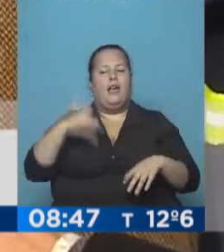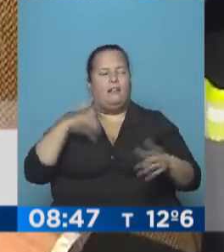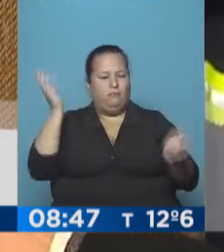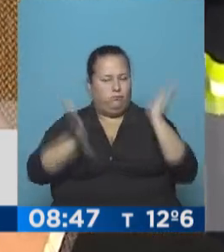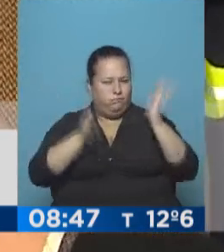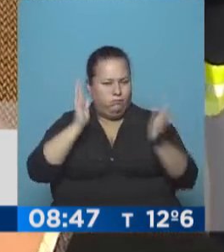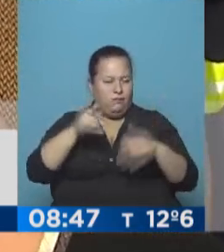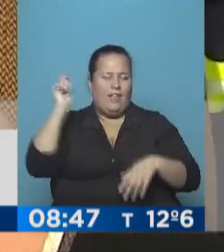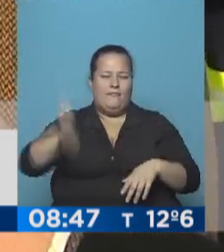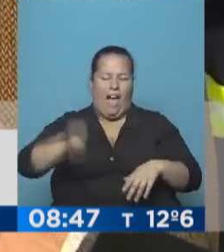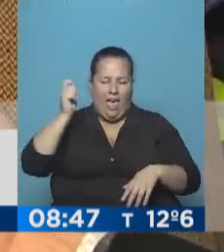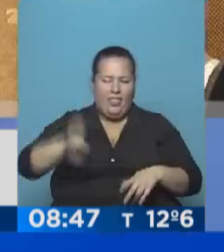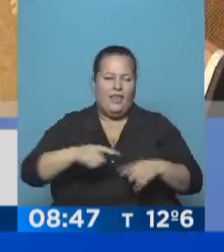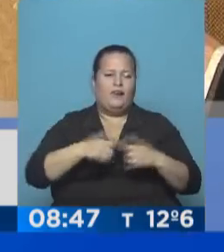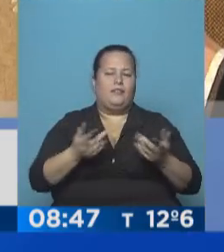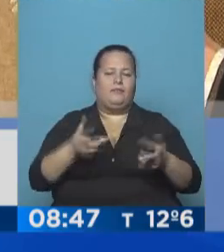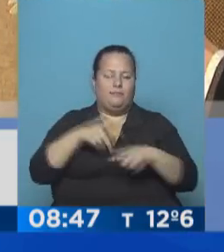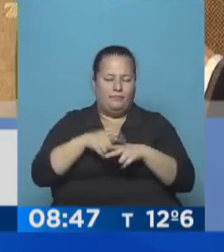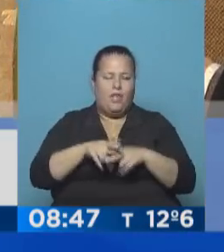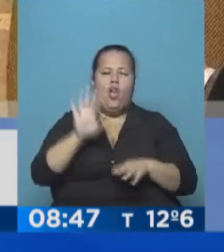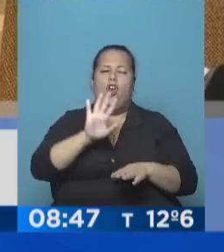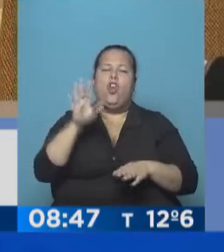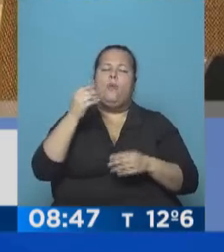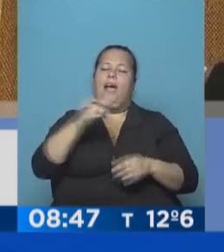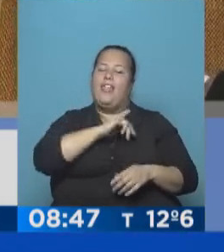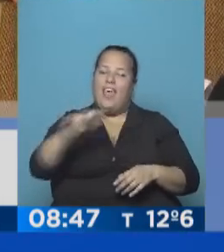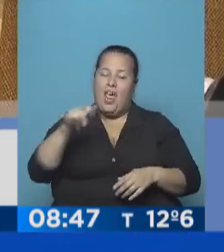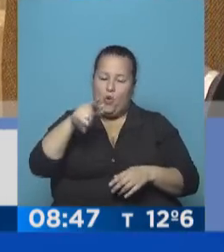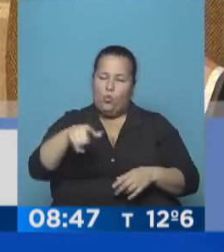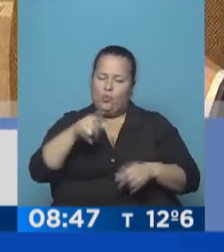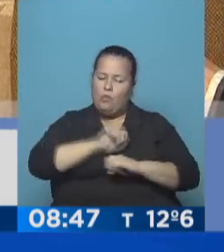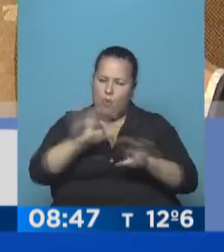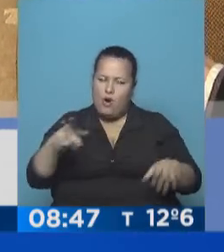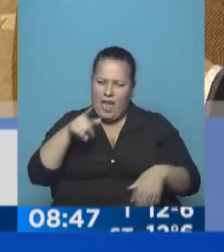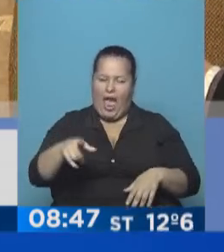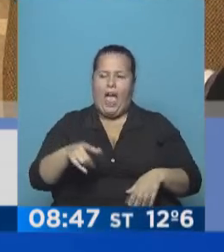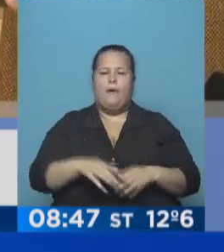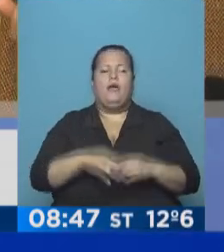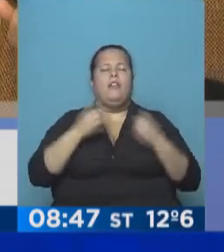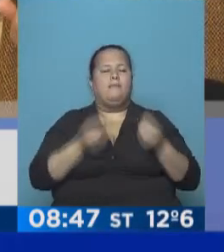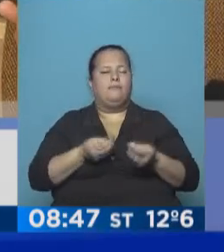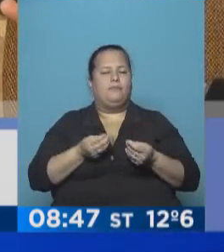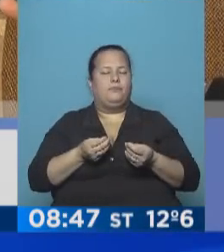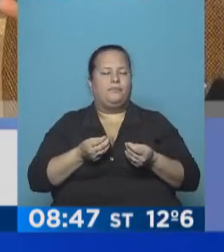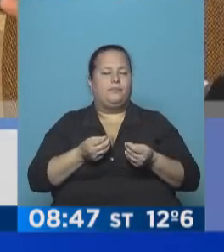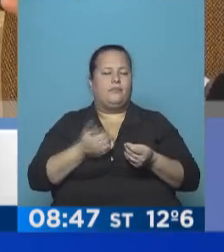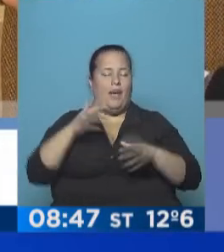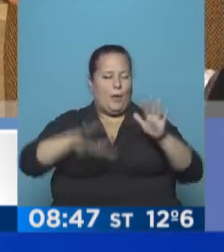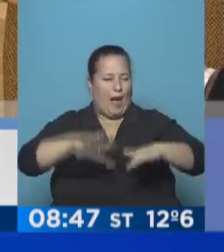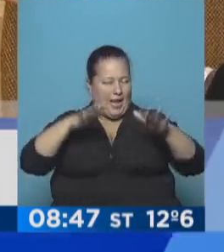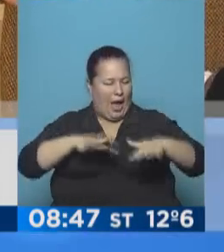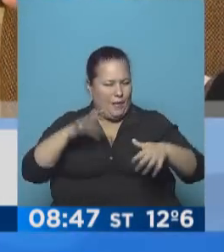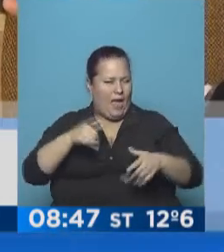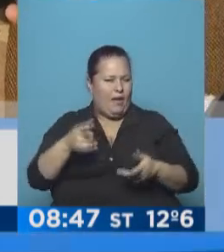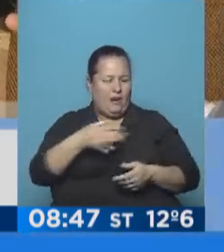agredidos, banderilleros, tenemos... Porque la denuncia que usted hace es realmente grave, de que hay barra bravas,